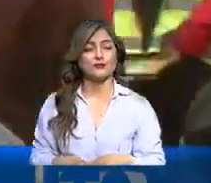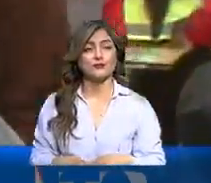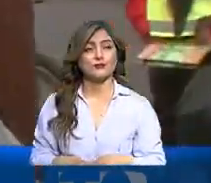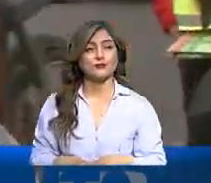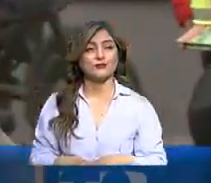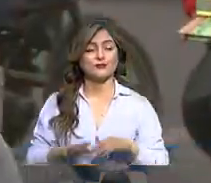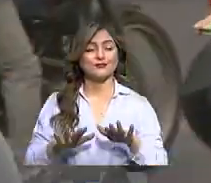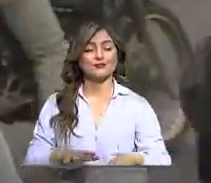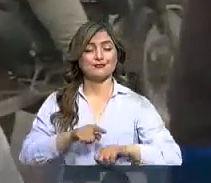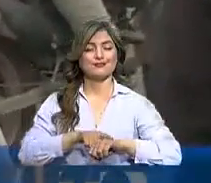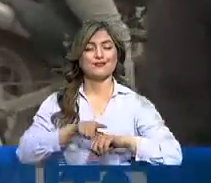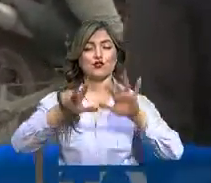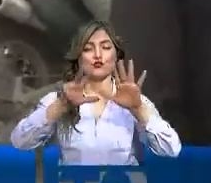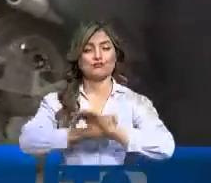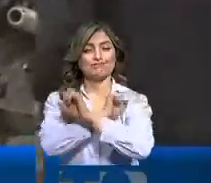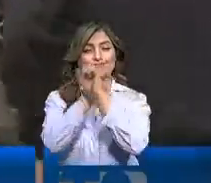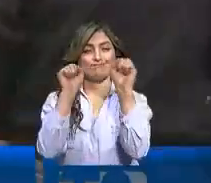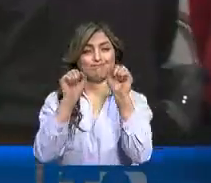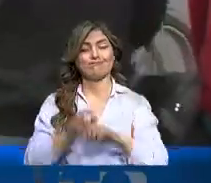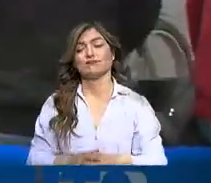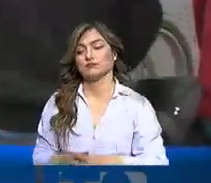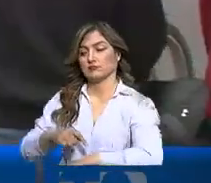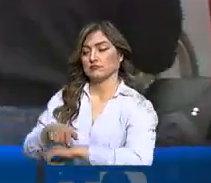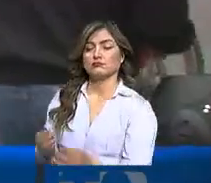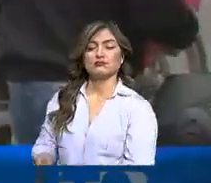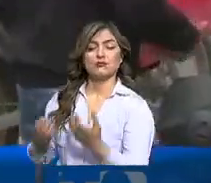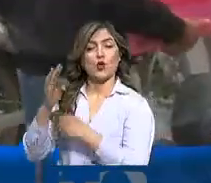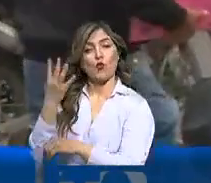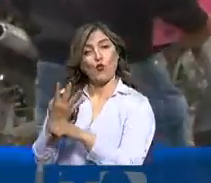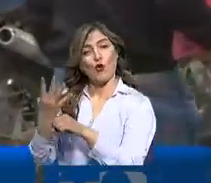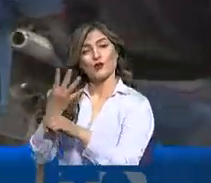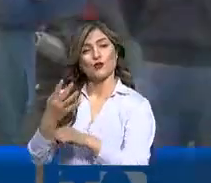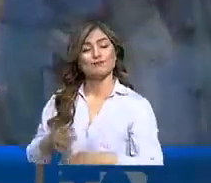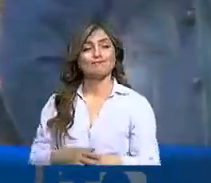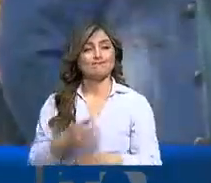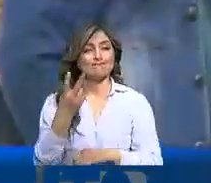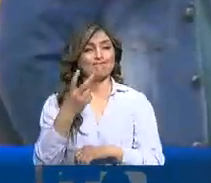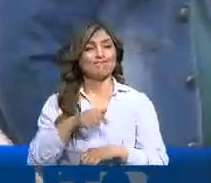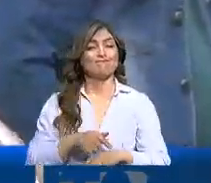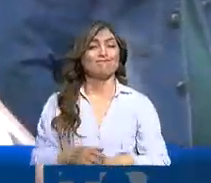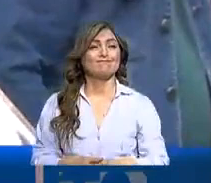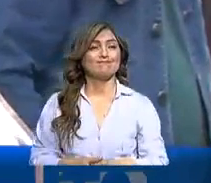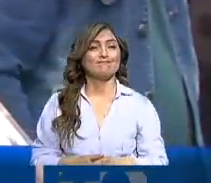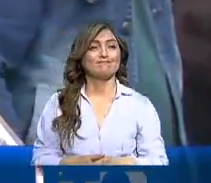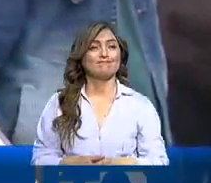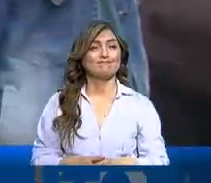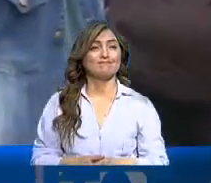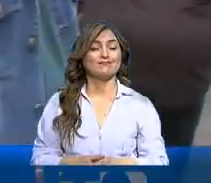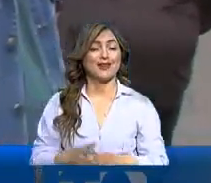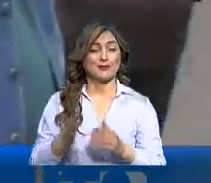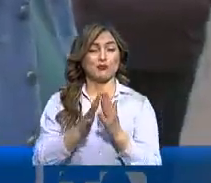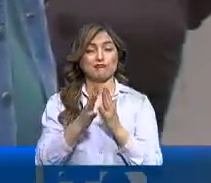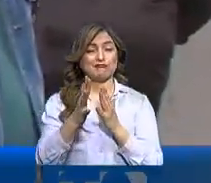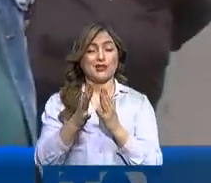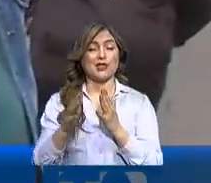Yo estoy aquí desde las 8 de la mañana. ¿Cuántas horas llevas? Ya 4 horas, creo, o sea, lleva las 12 ya. Te das cuenta que de aquí nos toca hacer otra cola